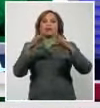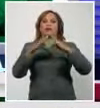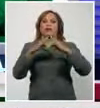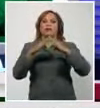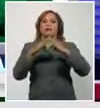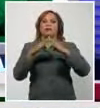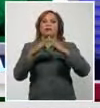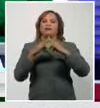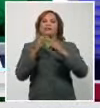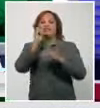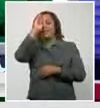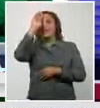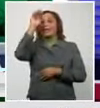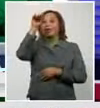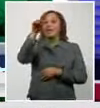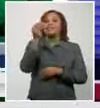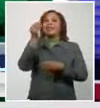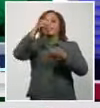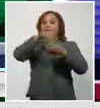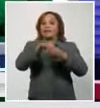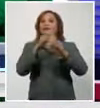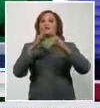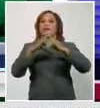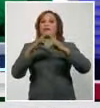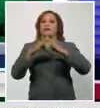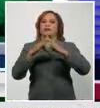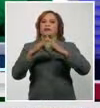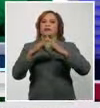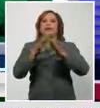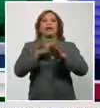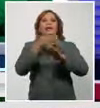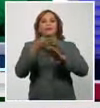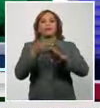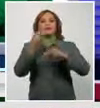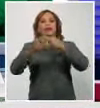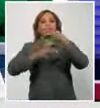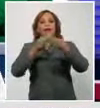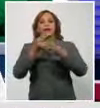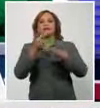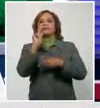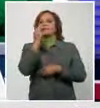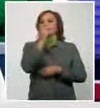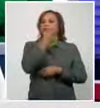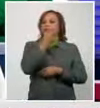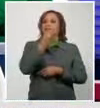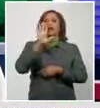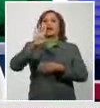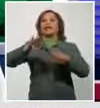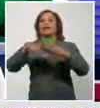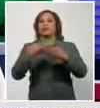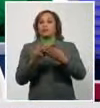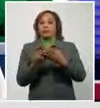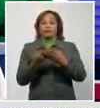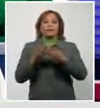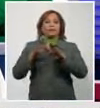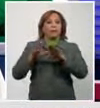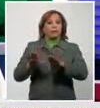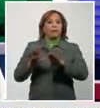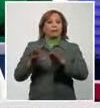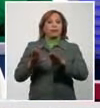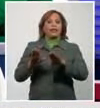se ingresan en su domicilio y se le hace el PCR al quinto día. Y tengamos en cuenta, de